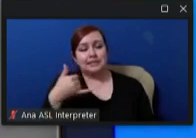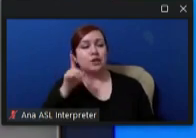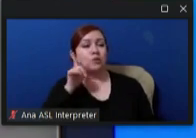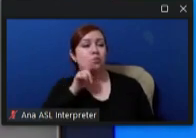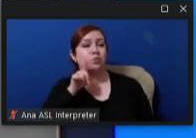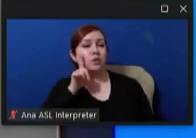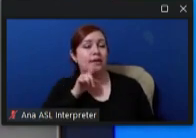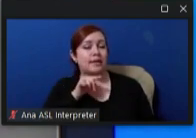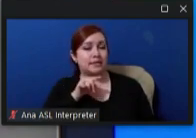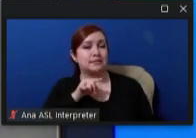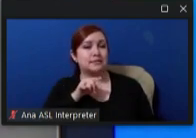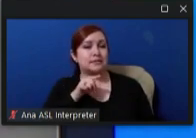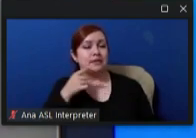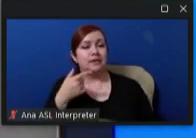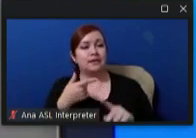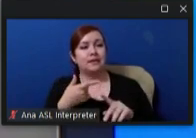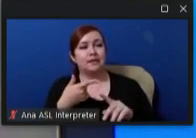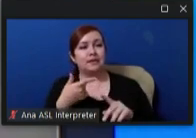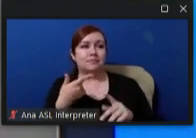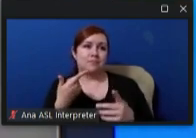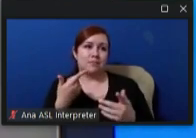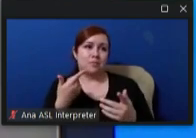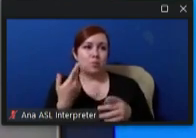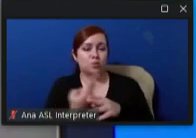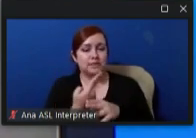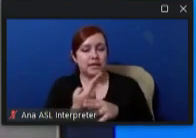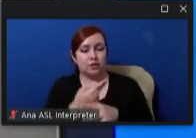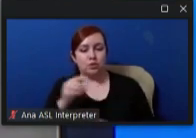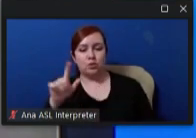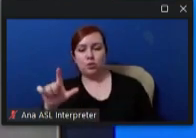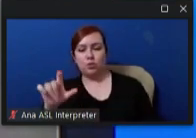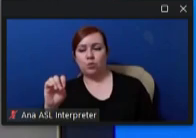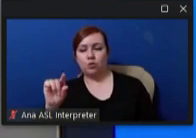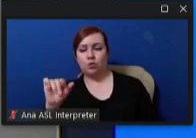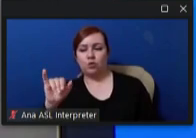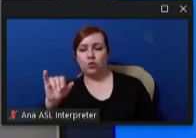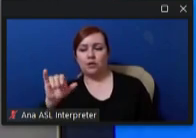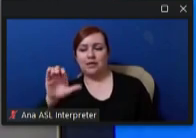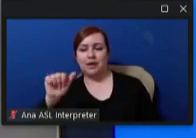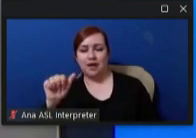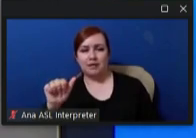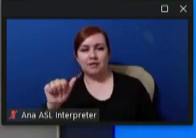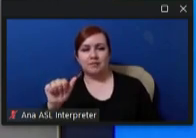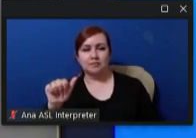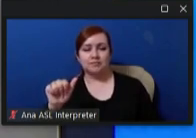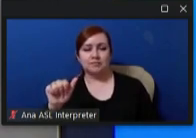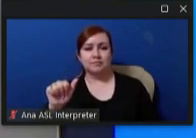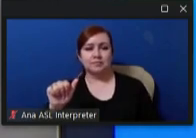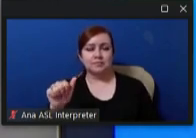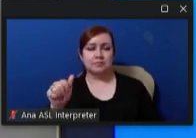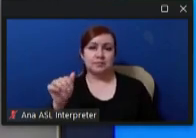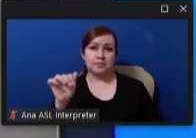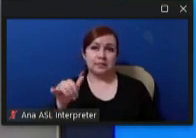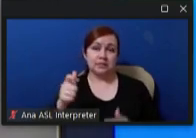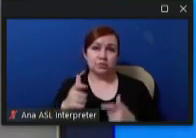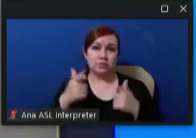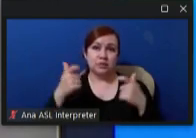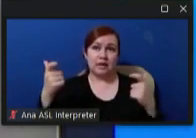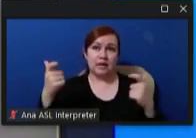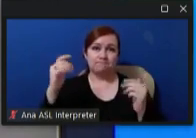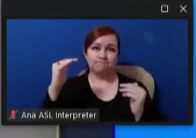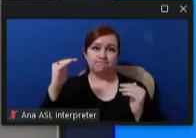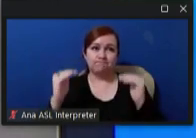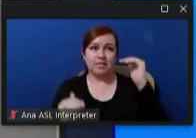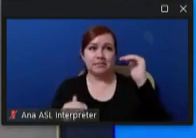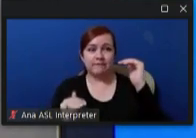desde la lógica del territorio, ¿no? Teniendo en cuenta que ese es un gran desafío también, ¿no? No solo